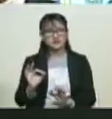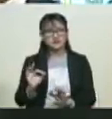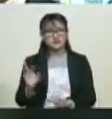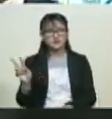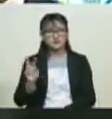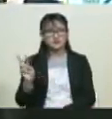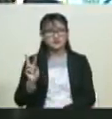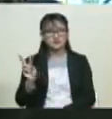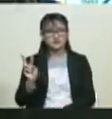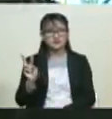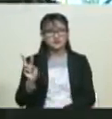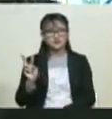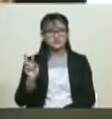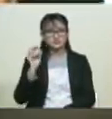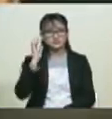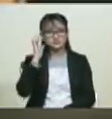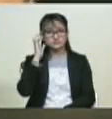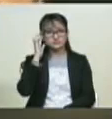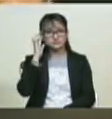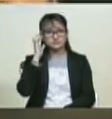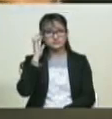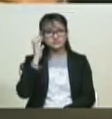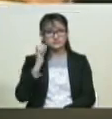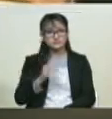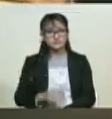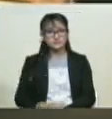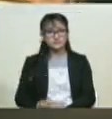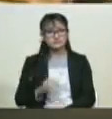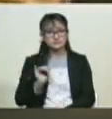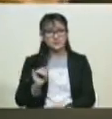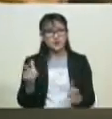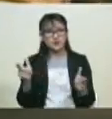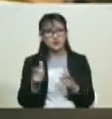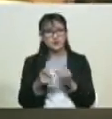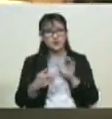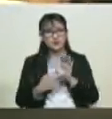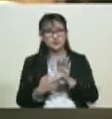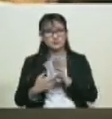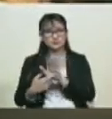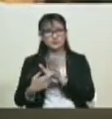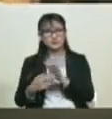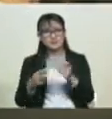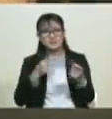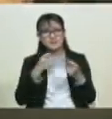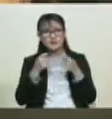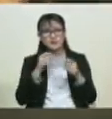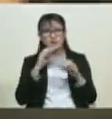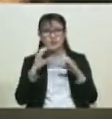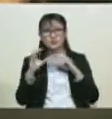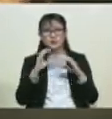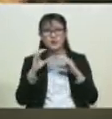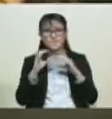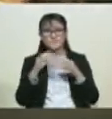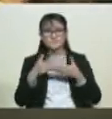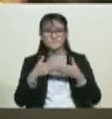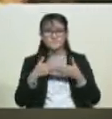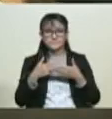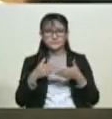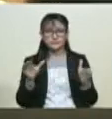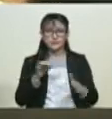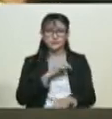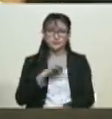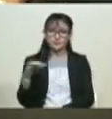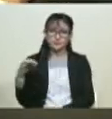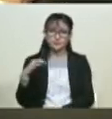bolivariana de venezuela con motivo a la reunión con representantes de los medios de comunicación públicos y privados